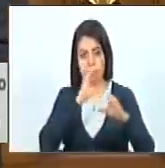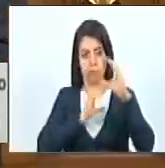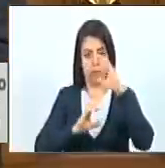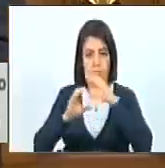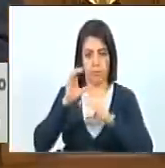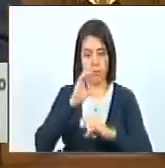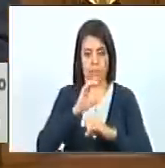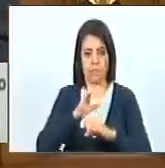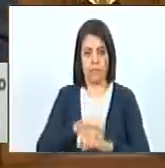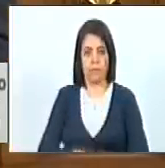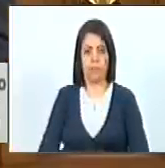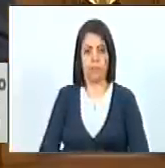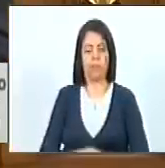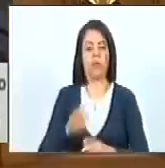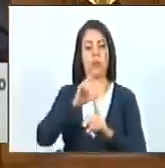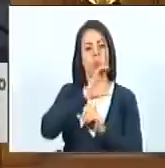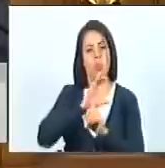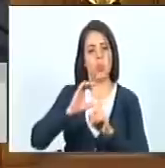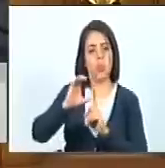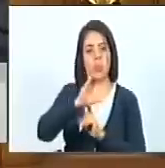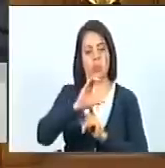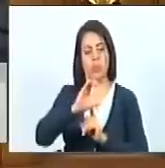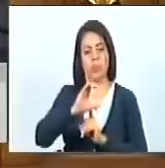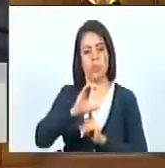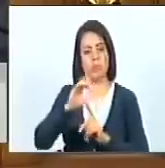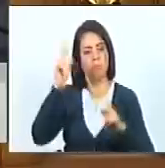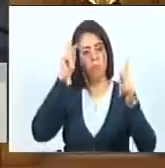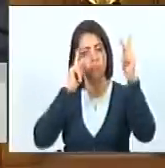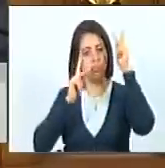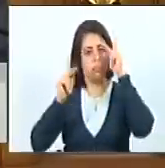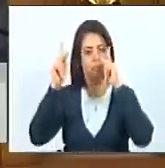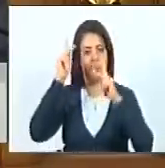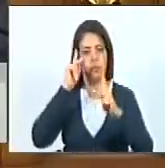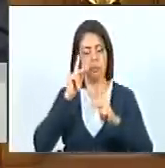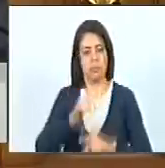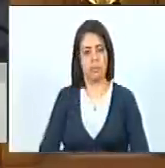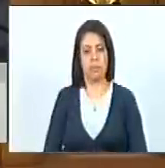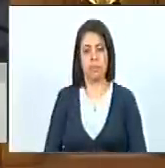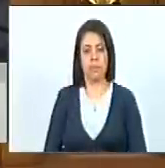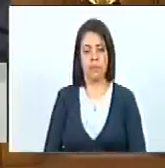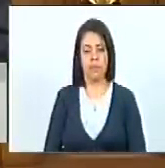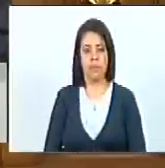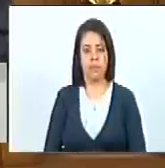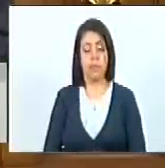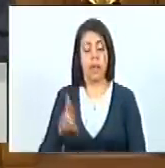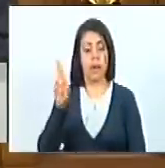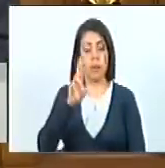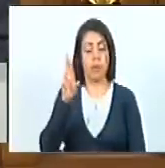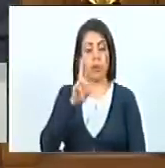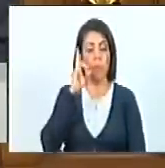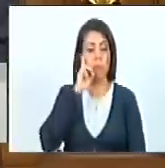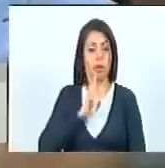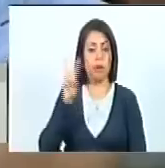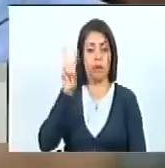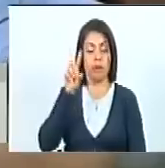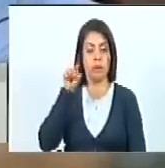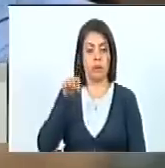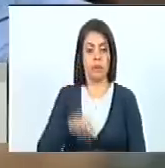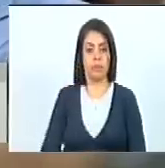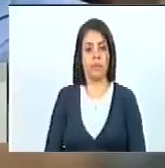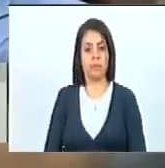científico, cultural y turístico. La República Bolivariana de